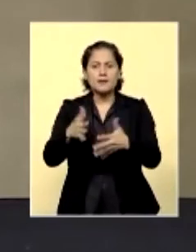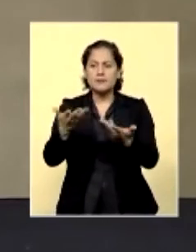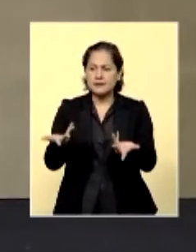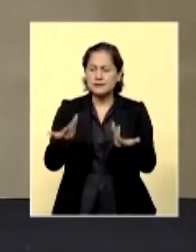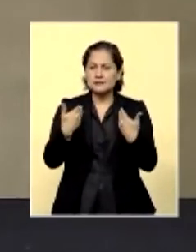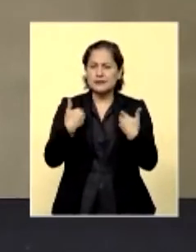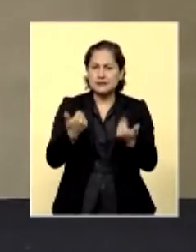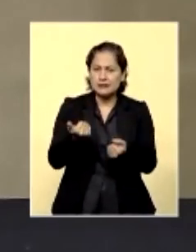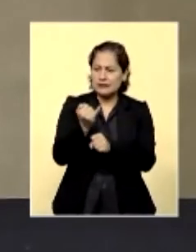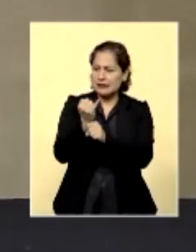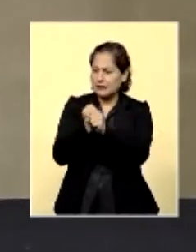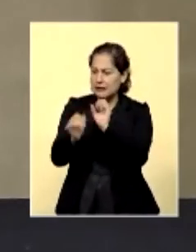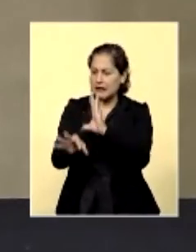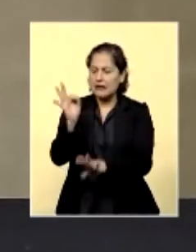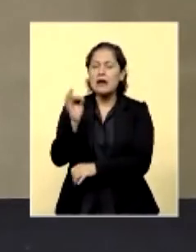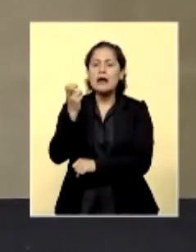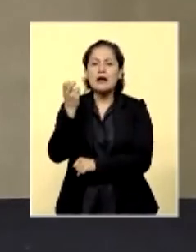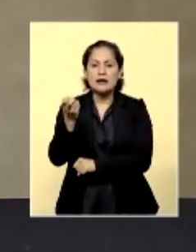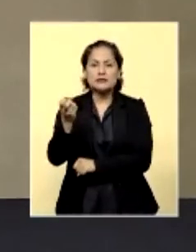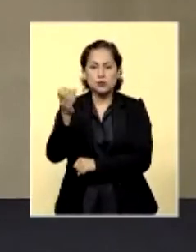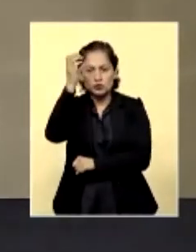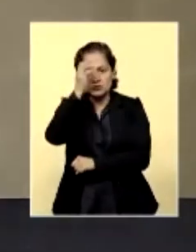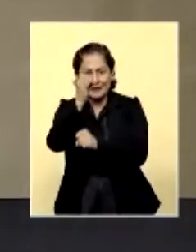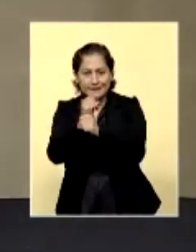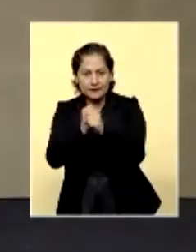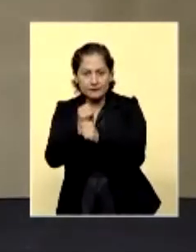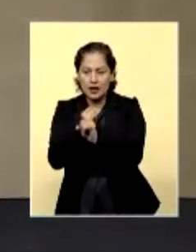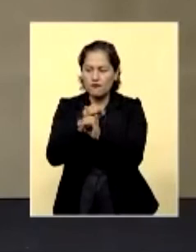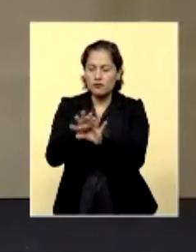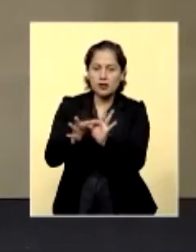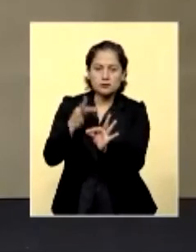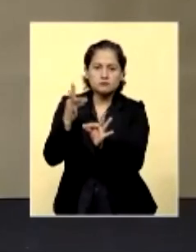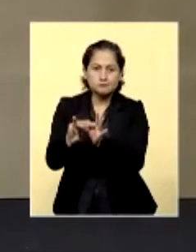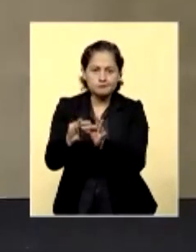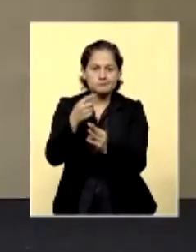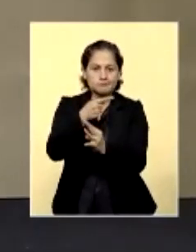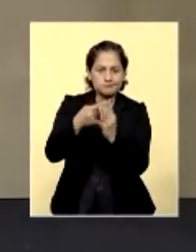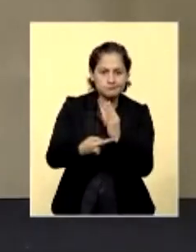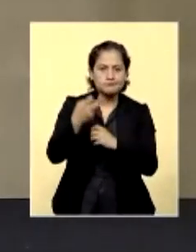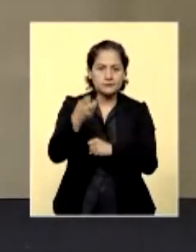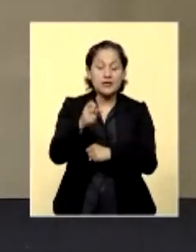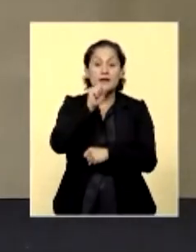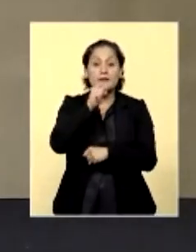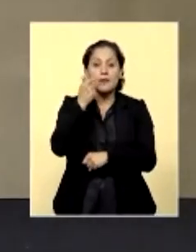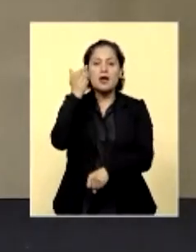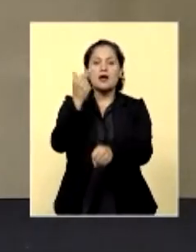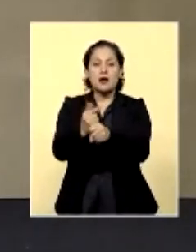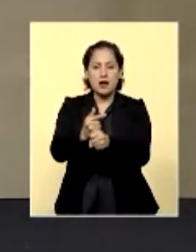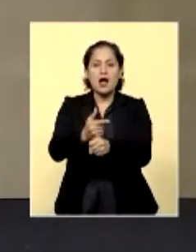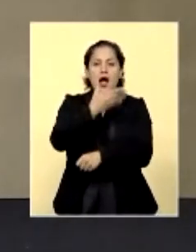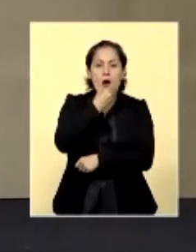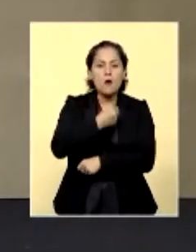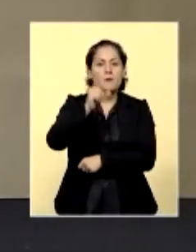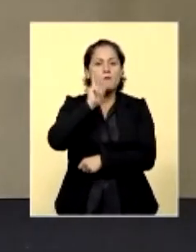comprender evidencia científica e información precisa. También apuntamos la necesidad de que los jueces, las